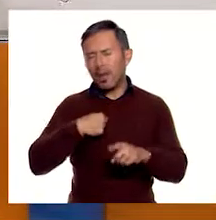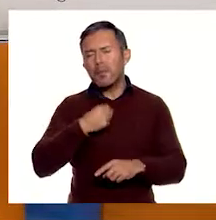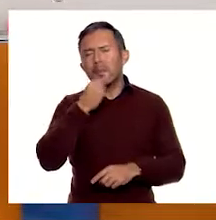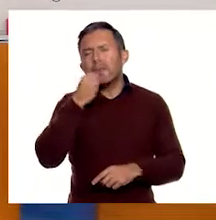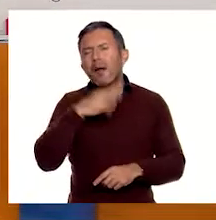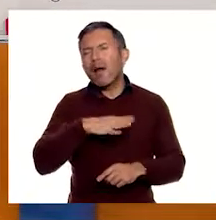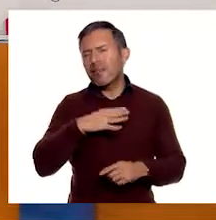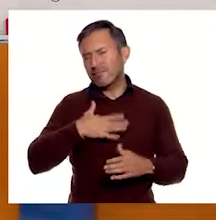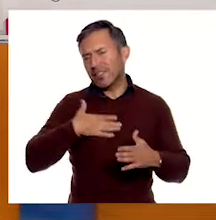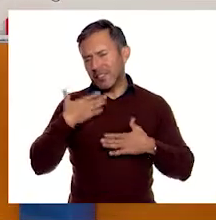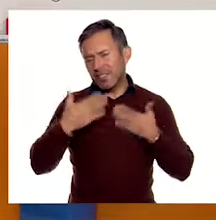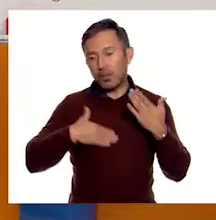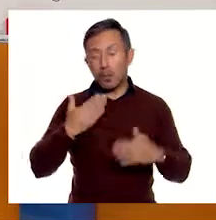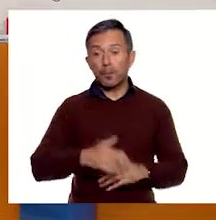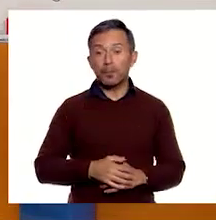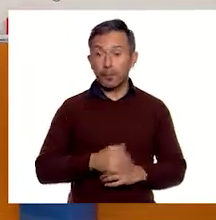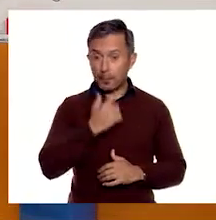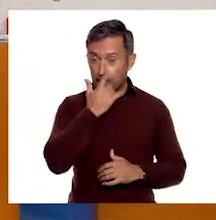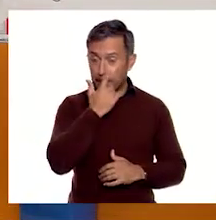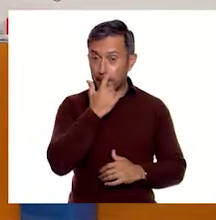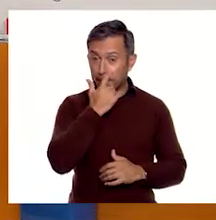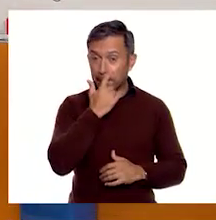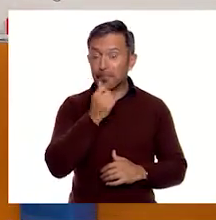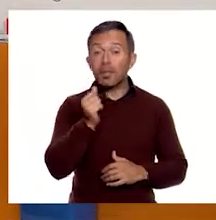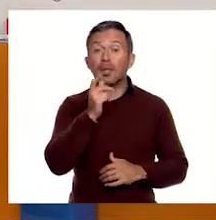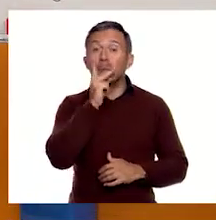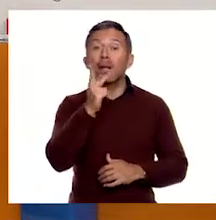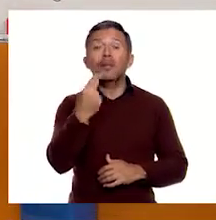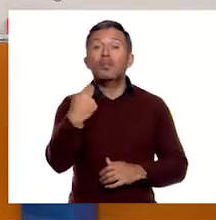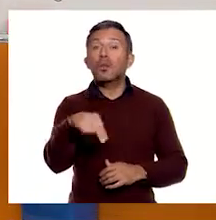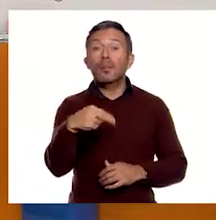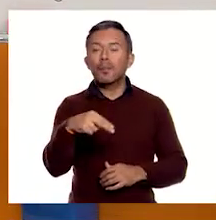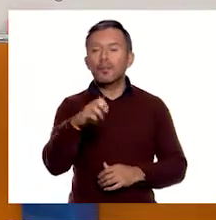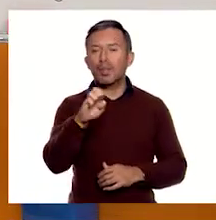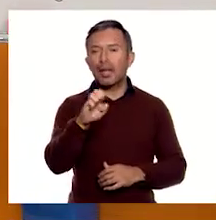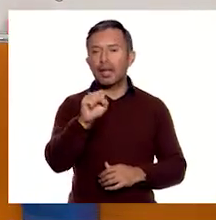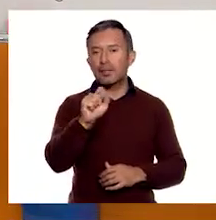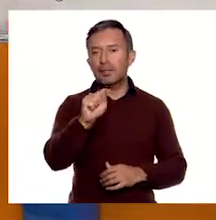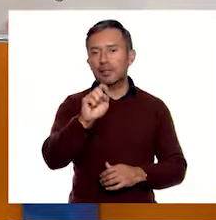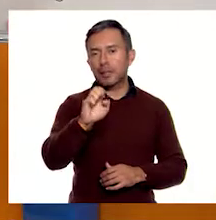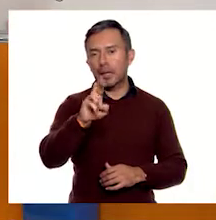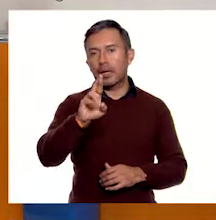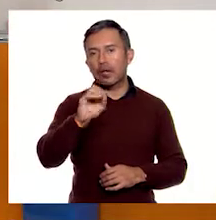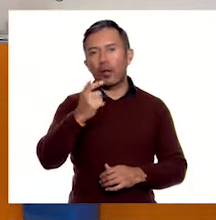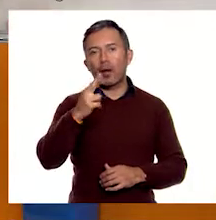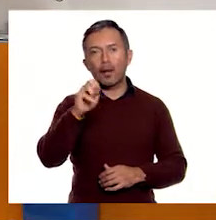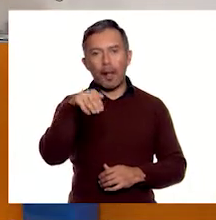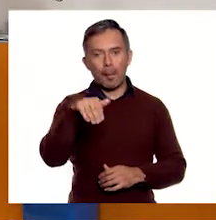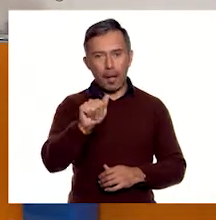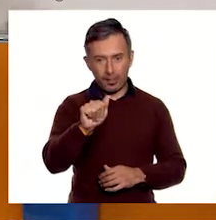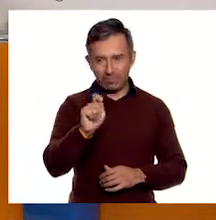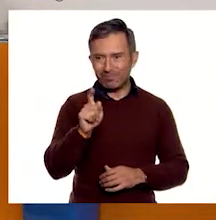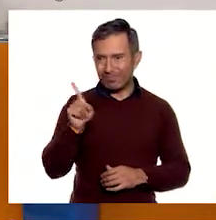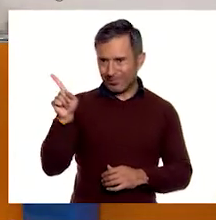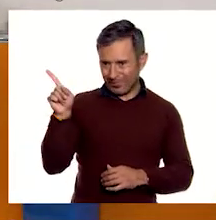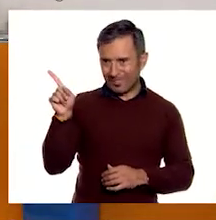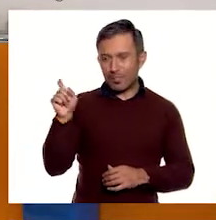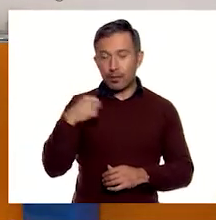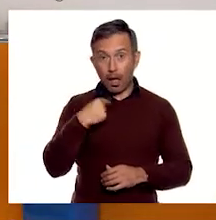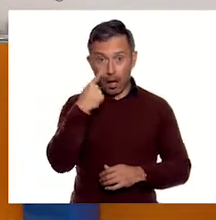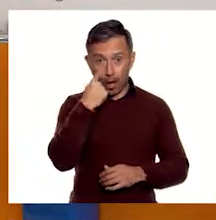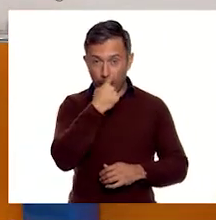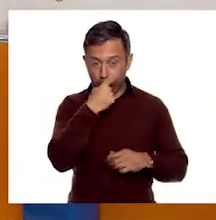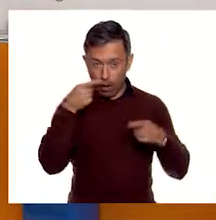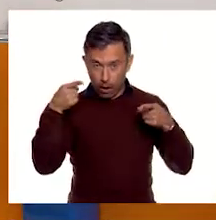ahora, bueno, este se basa en el concepto de los estereogramas de esta imagen que se forma de